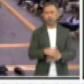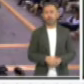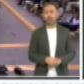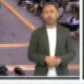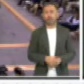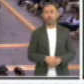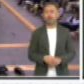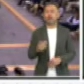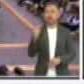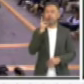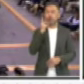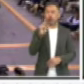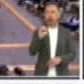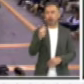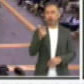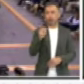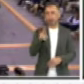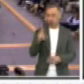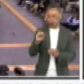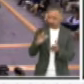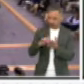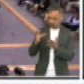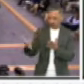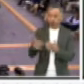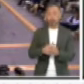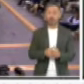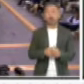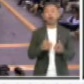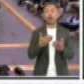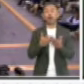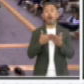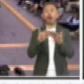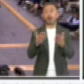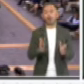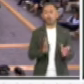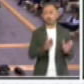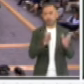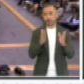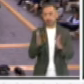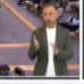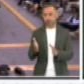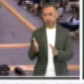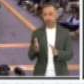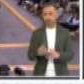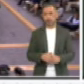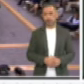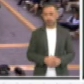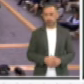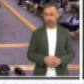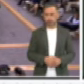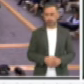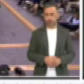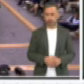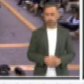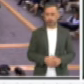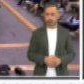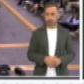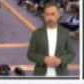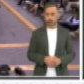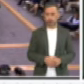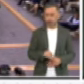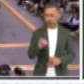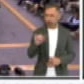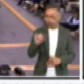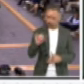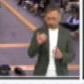a todo el país y operen las decisiones que se toman en el consejo general es un puesto muy complicado porque el